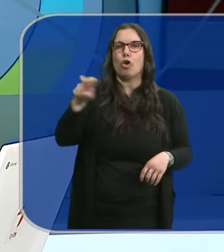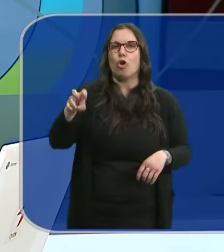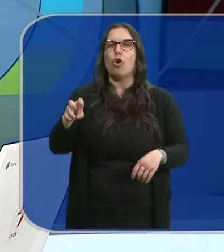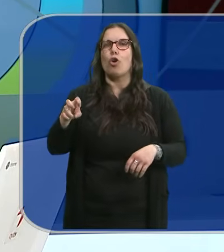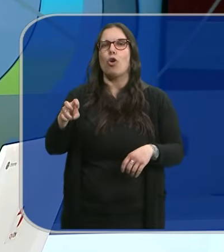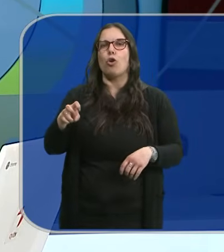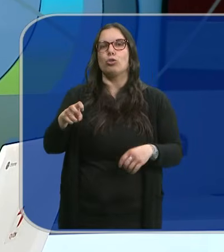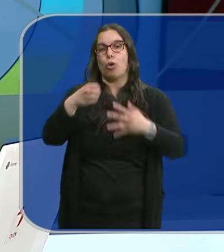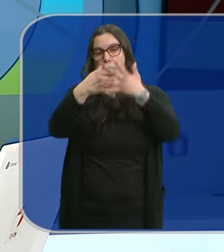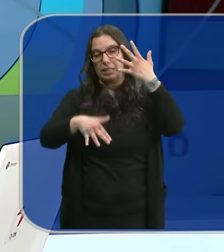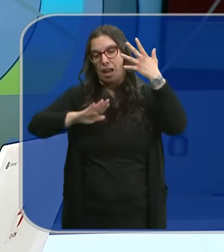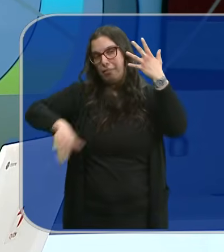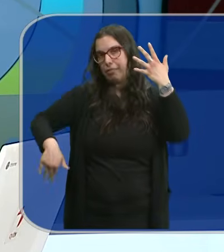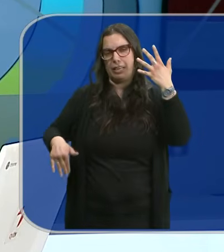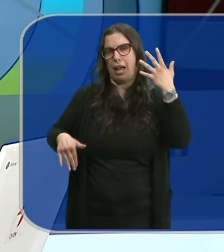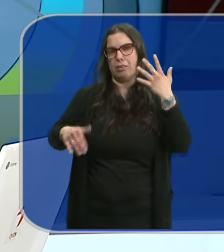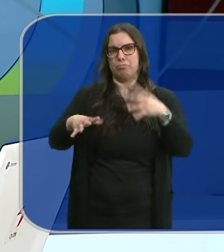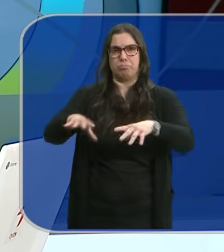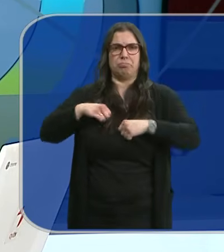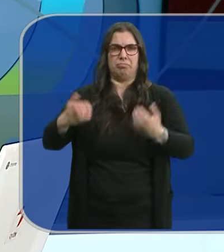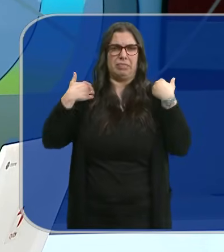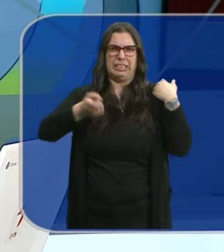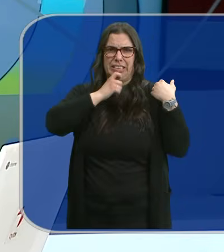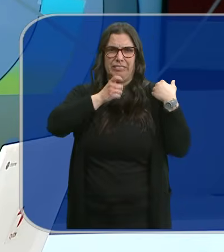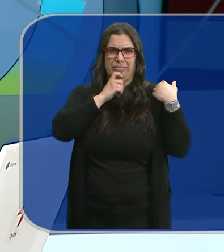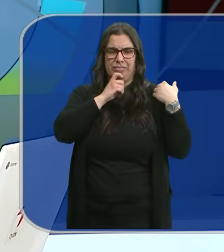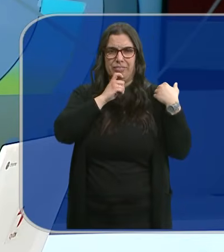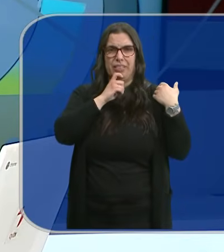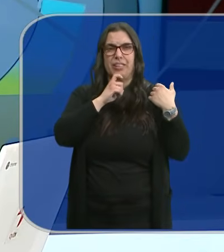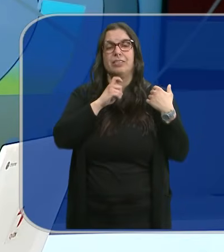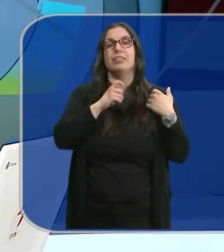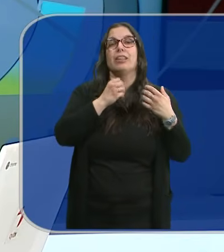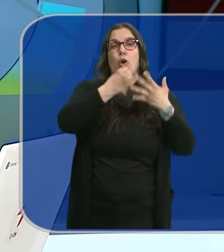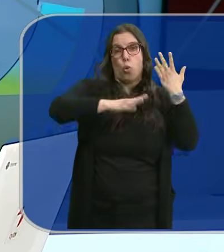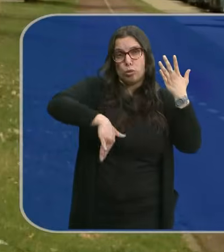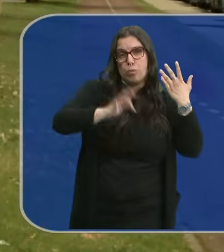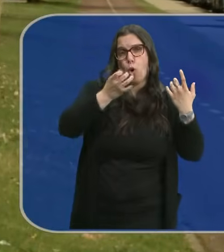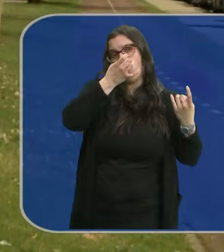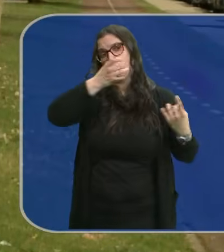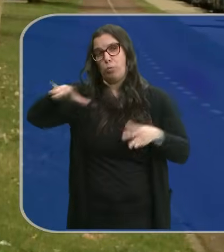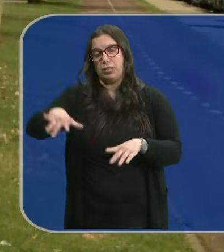aspirantes con opciones remotas o nulas de conseguir un cargo, los últimos de la lista y los suplentes.